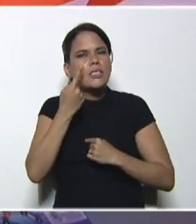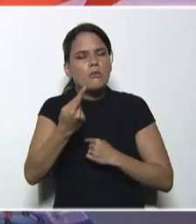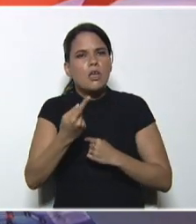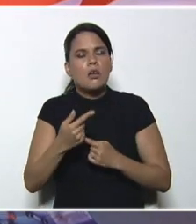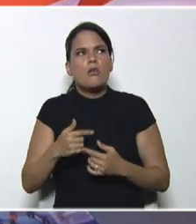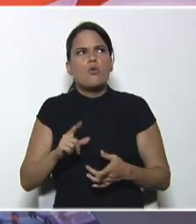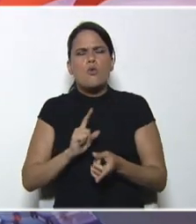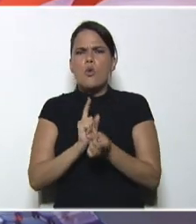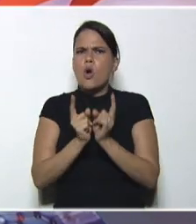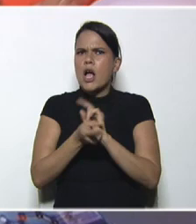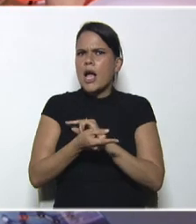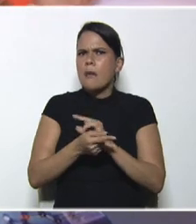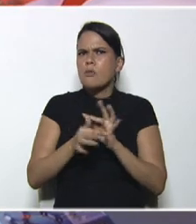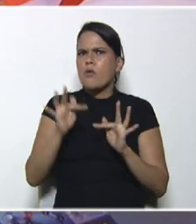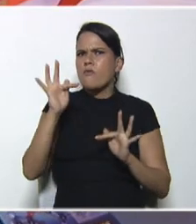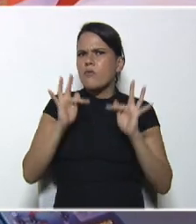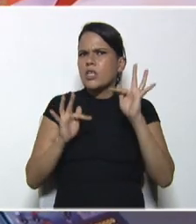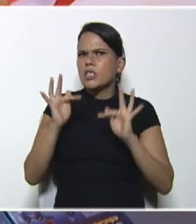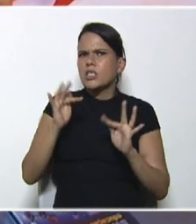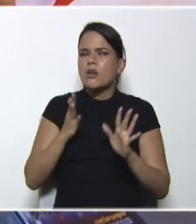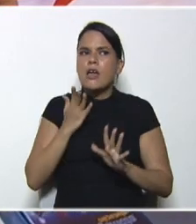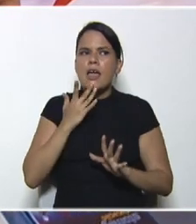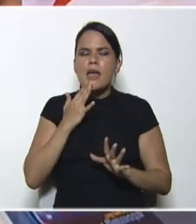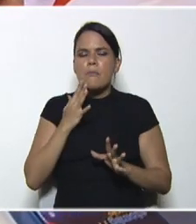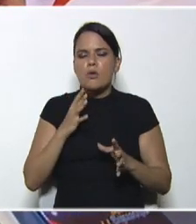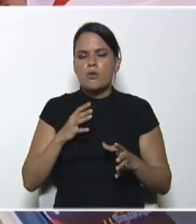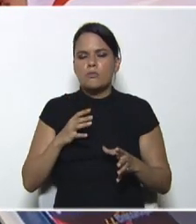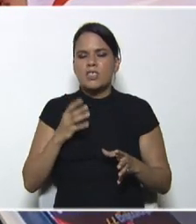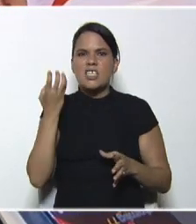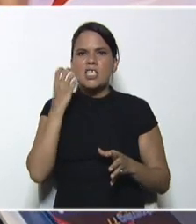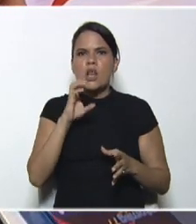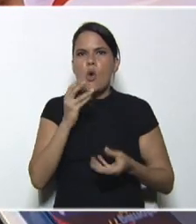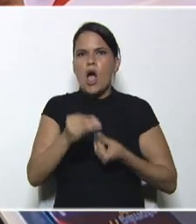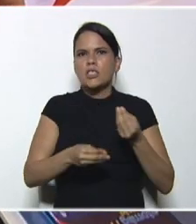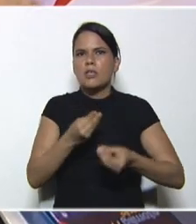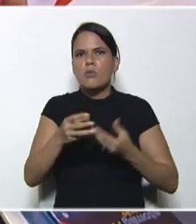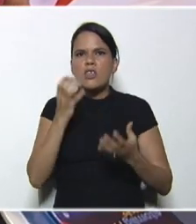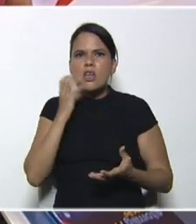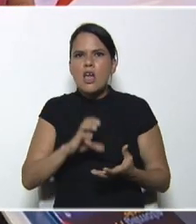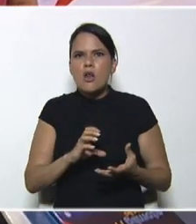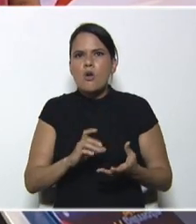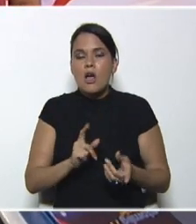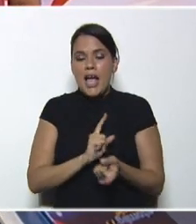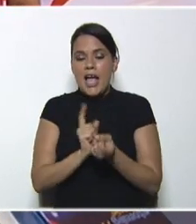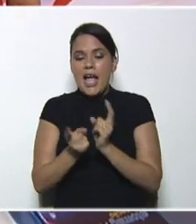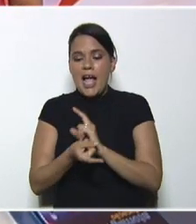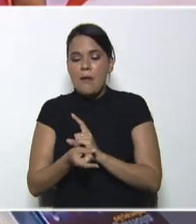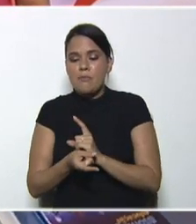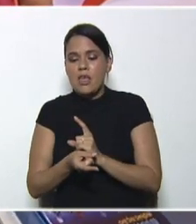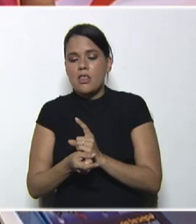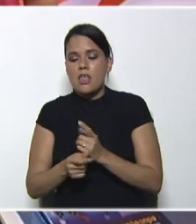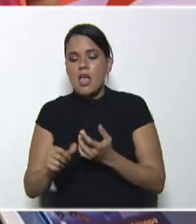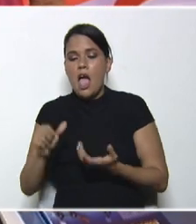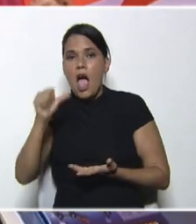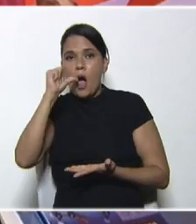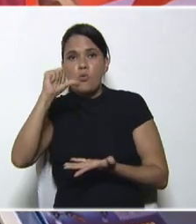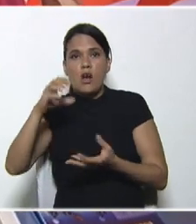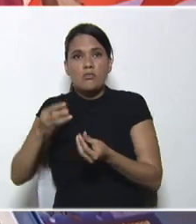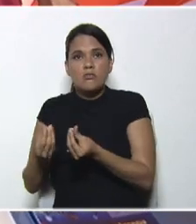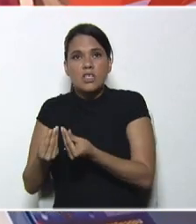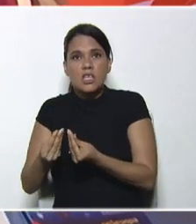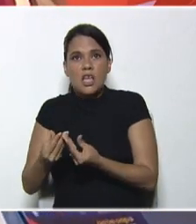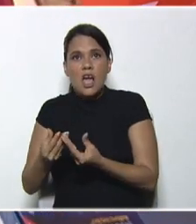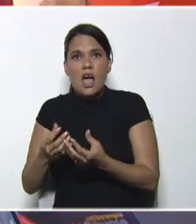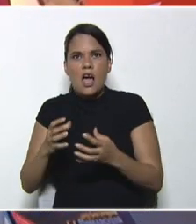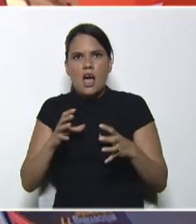Cambio físico, por ejemplo, congelamos el agua, ¿sí? Pasa de estado líquido a estado sólido. O